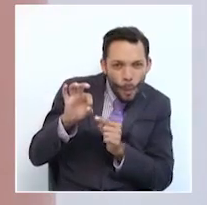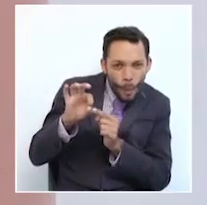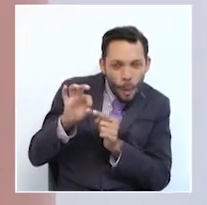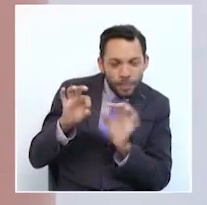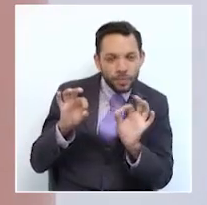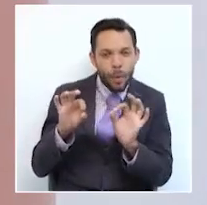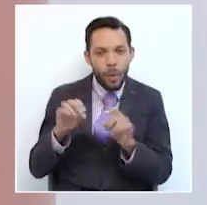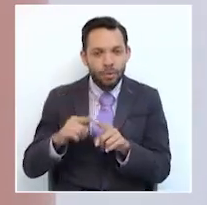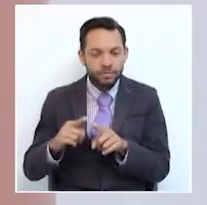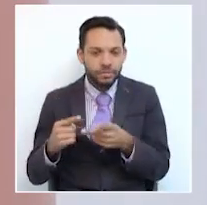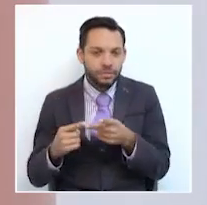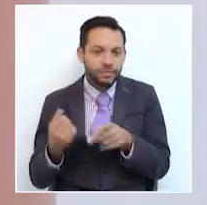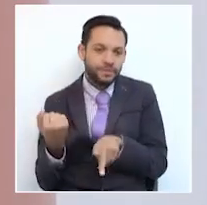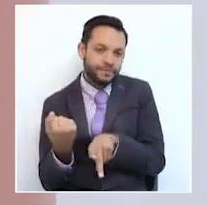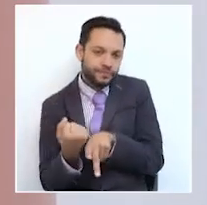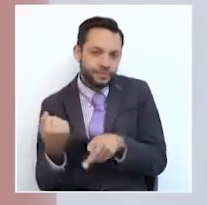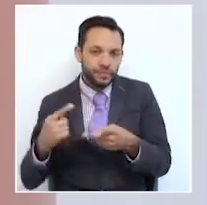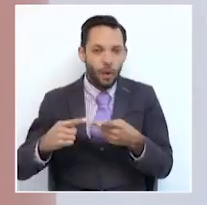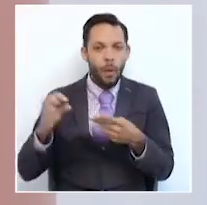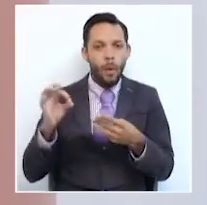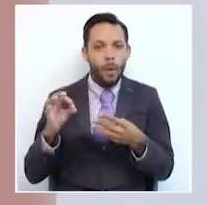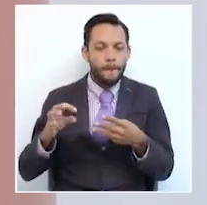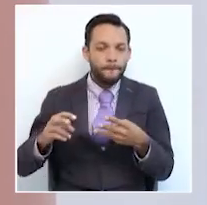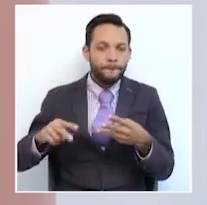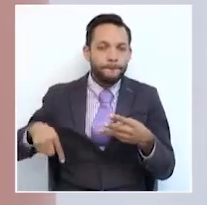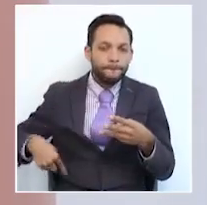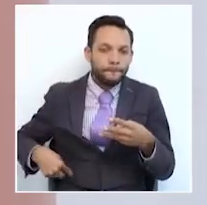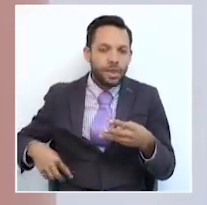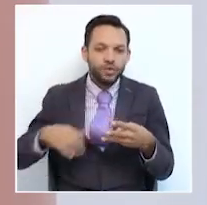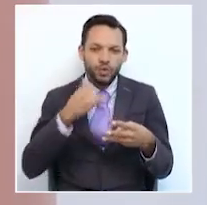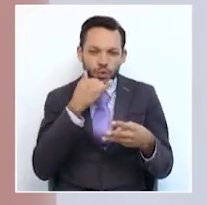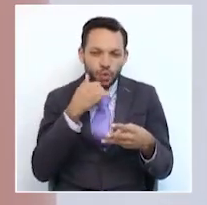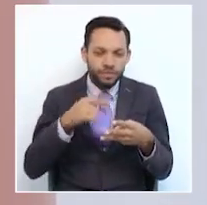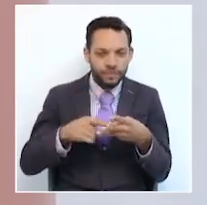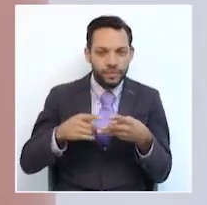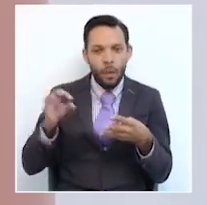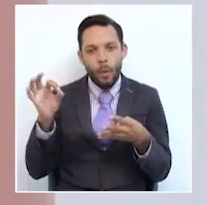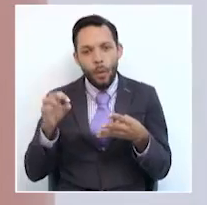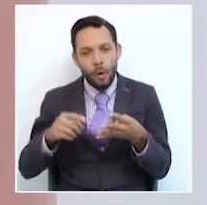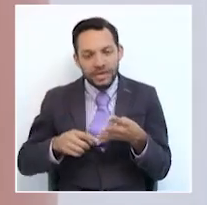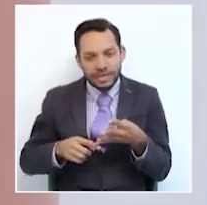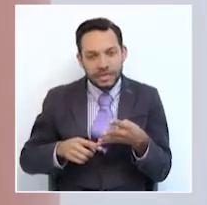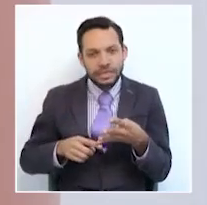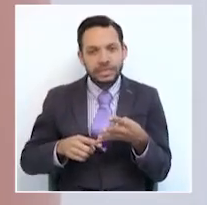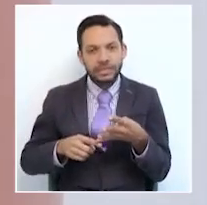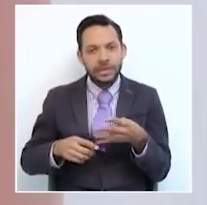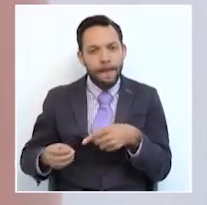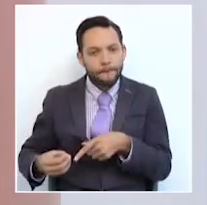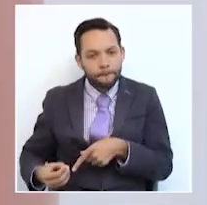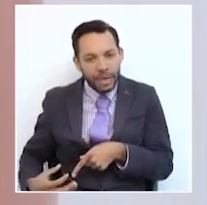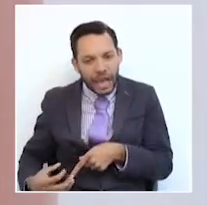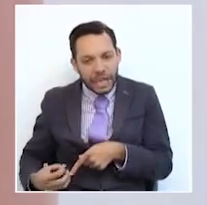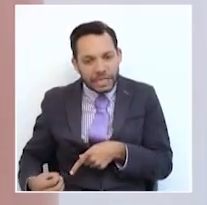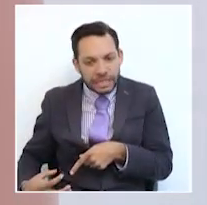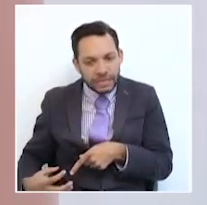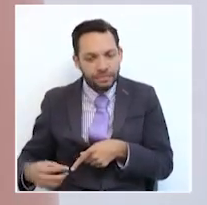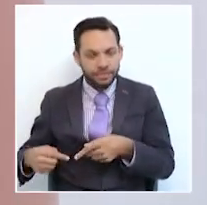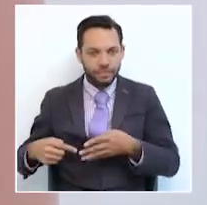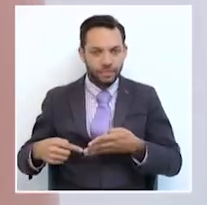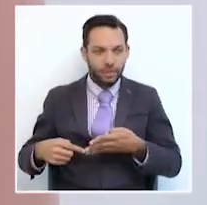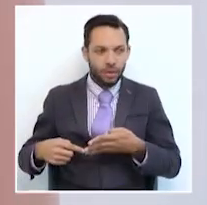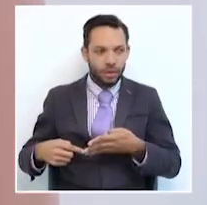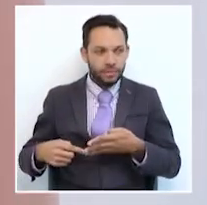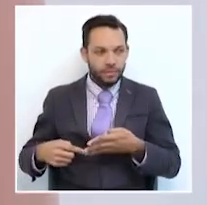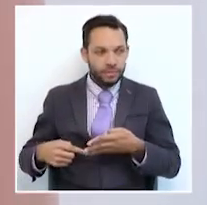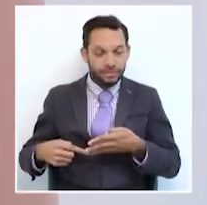próstata 3 es un problema de vejiga 4 un problema de apéndice yo les voy a mostrar esta